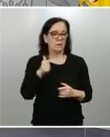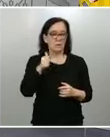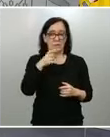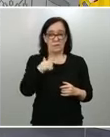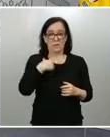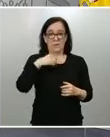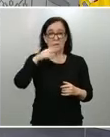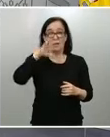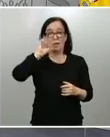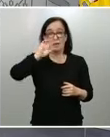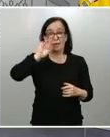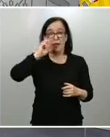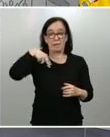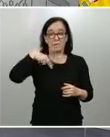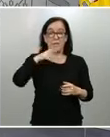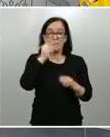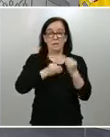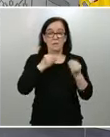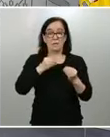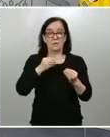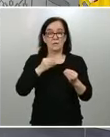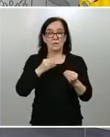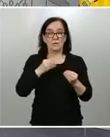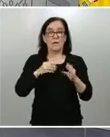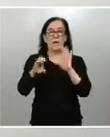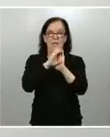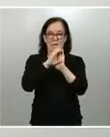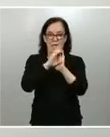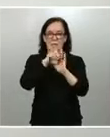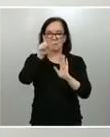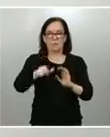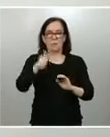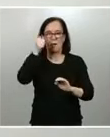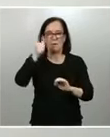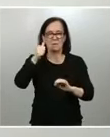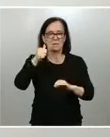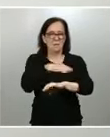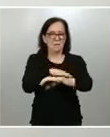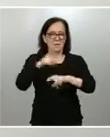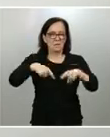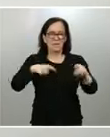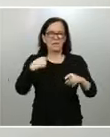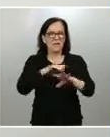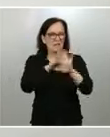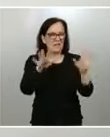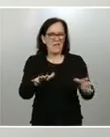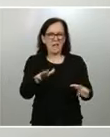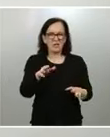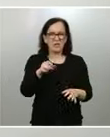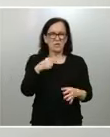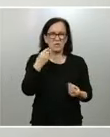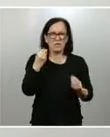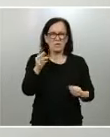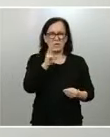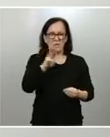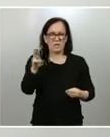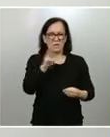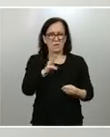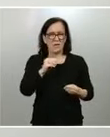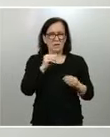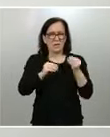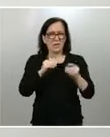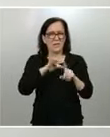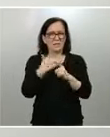sobre todo para el ministro ávalos no me ha quedado claro el partido popular ha dicho que quería restaurar el estado de alarma pero ya ha concretado